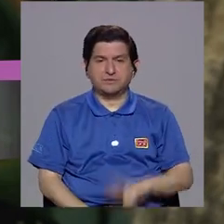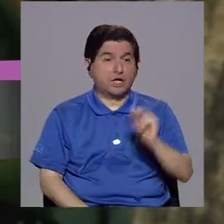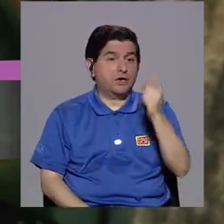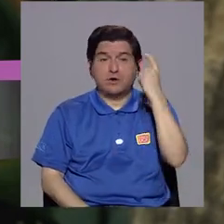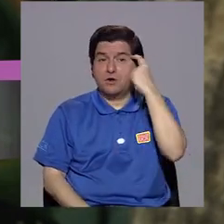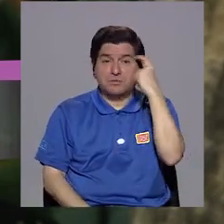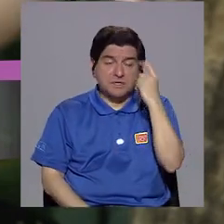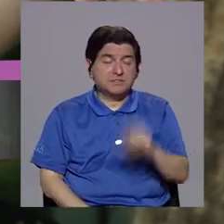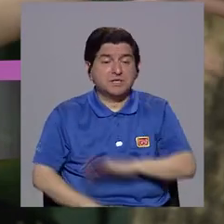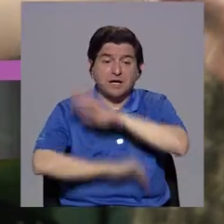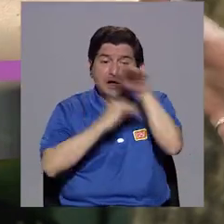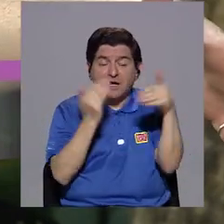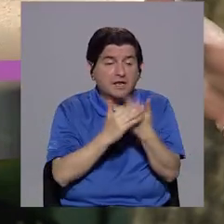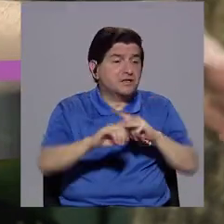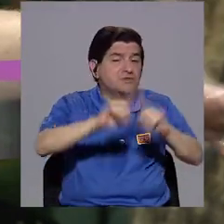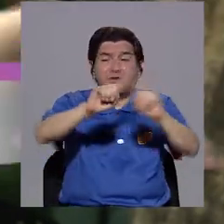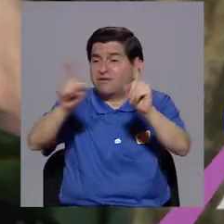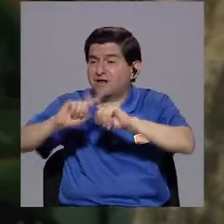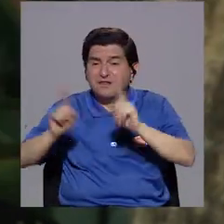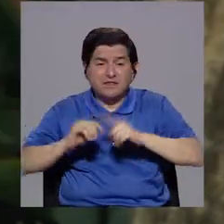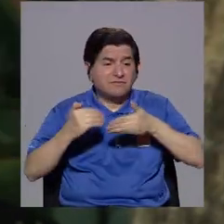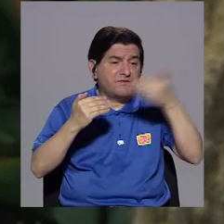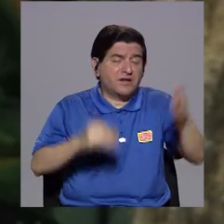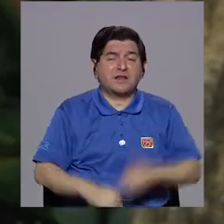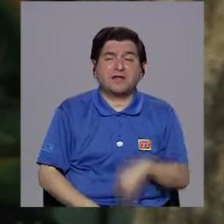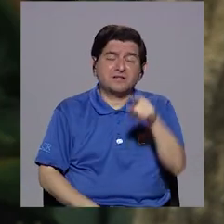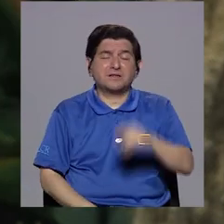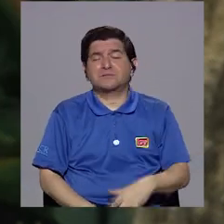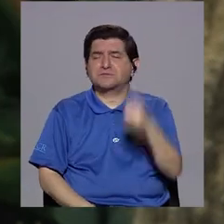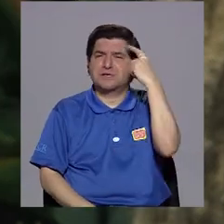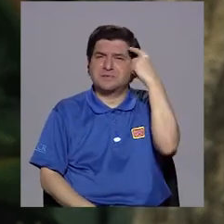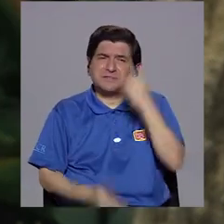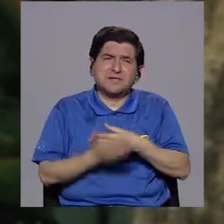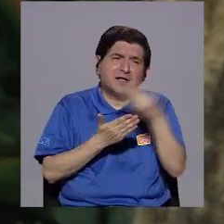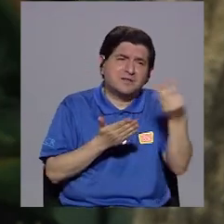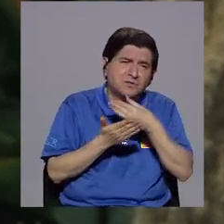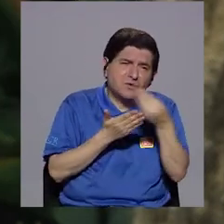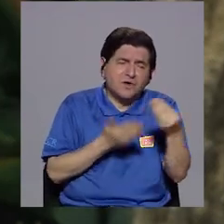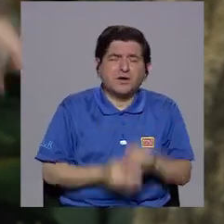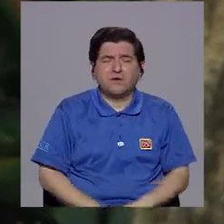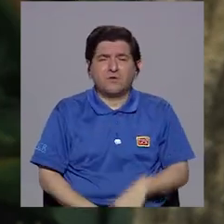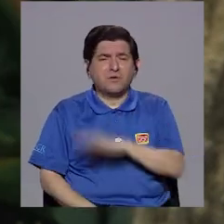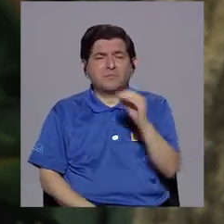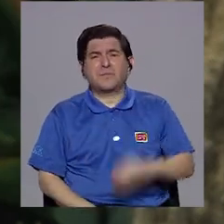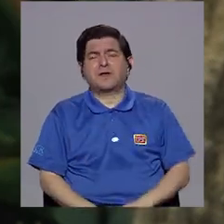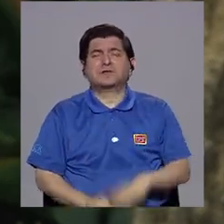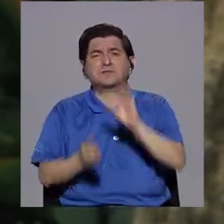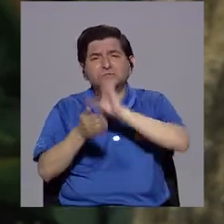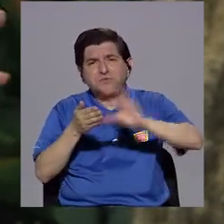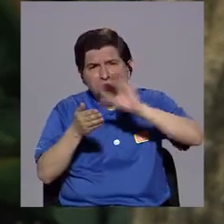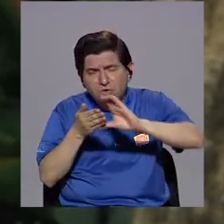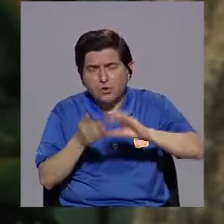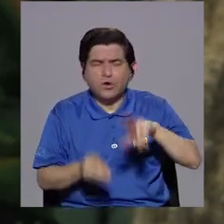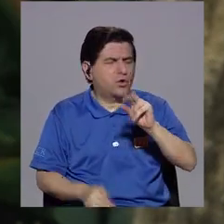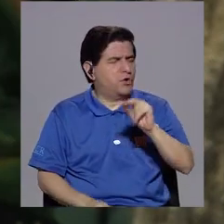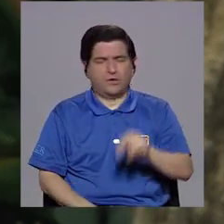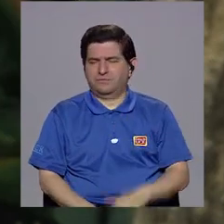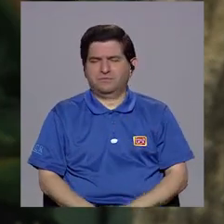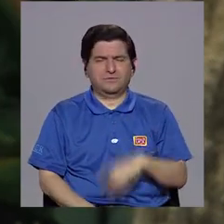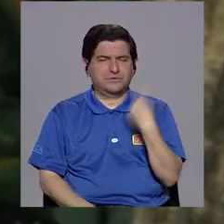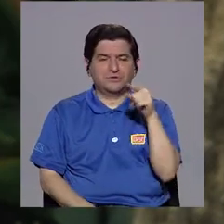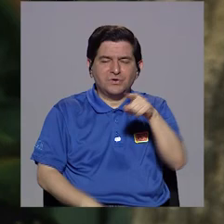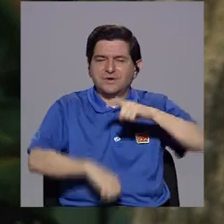estás pensando en todo lo que hay que tener que hacer ahora más tardito, en la lista del supermercado, en las notas, en el colegio, en los problemas, sino que